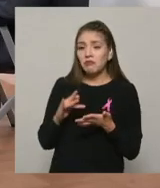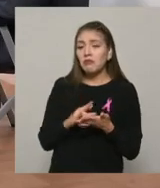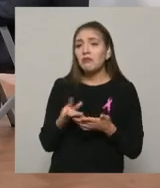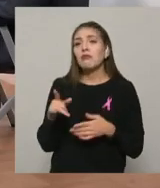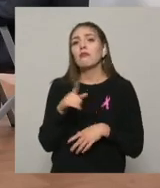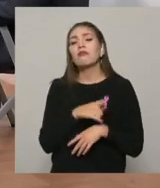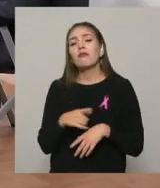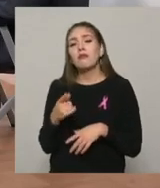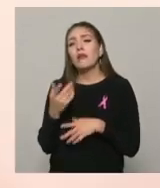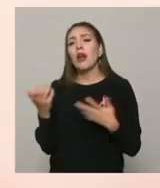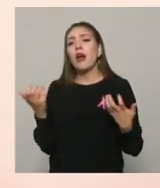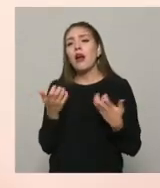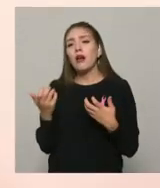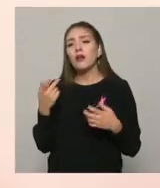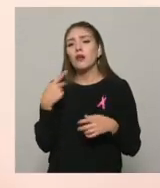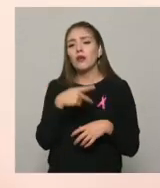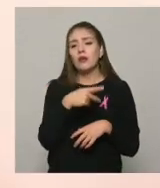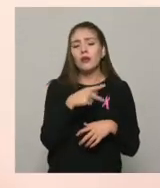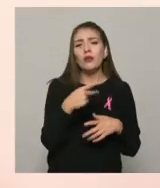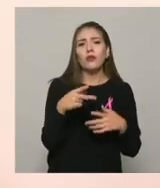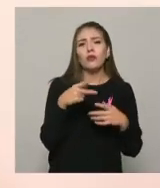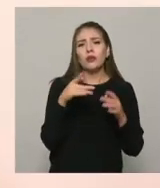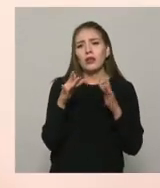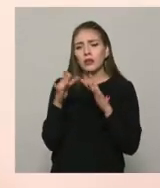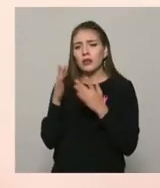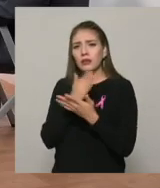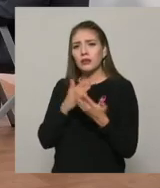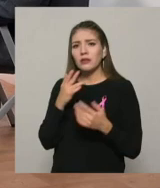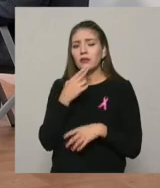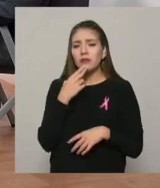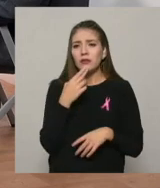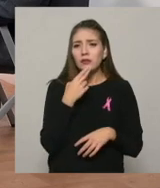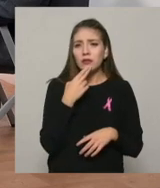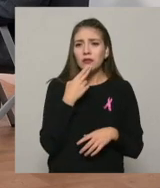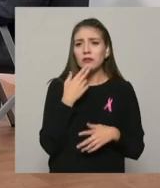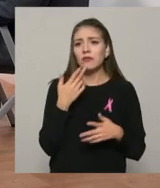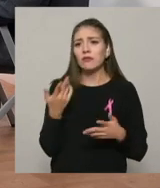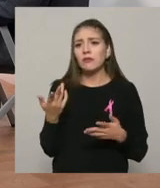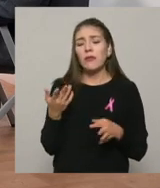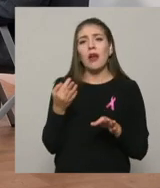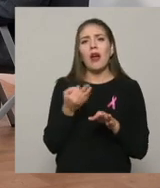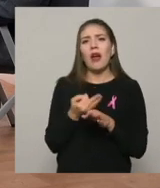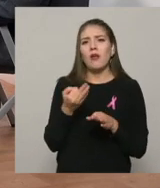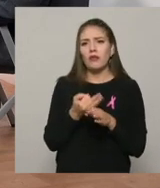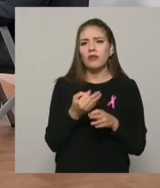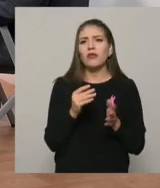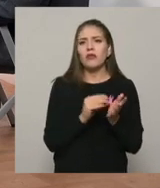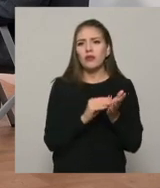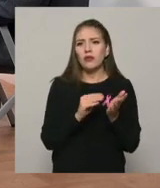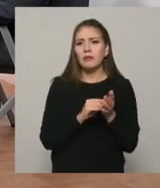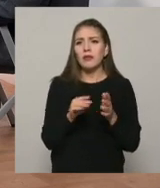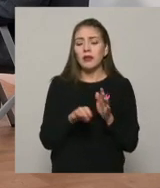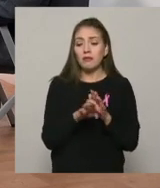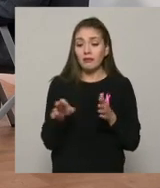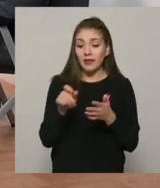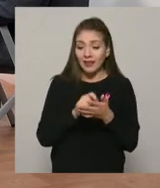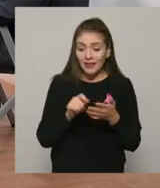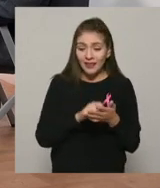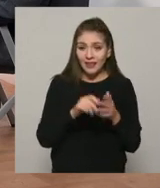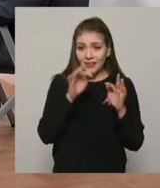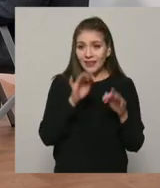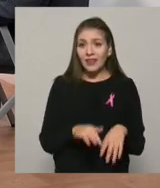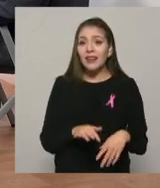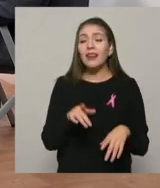medios tradicionales han priorizado, y en estos momentos todavía pues sufrimos las secuelas, claro, porque en las redacciones ya nada más te envían